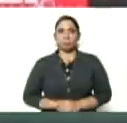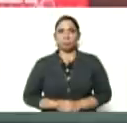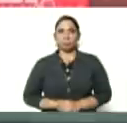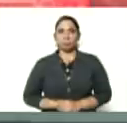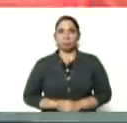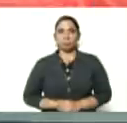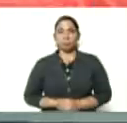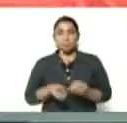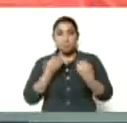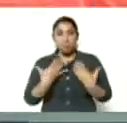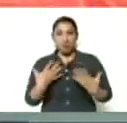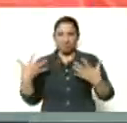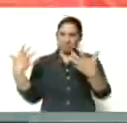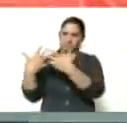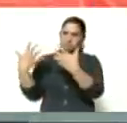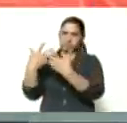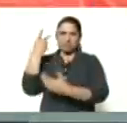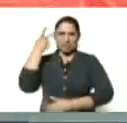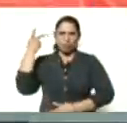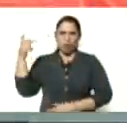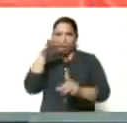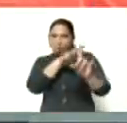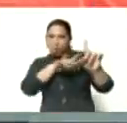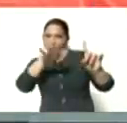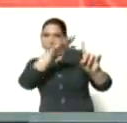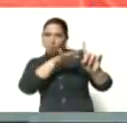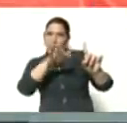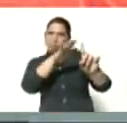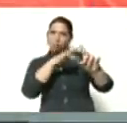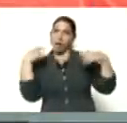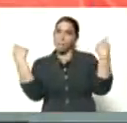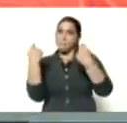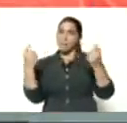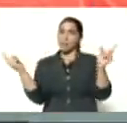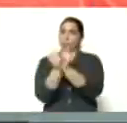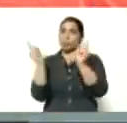Y bueno, la guerra psicológica llegó en una campaña corta.